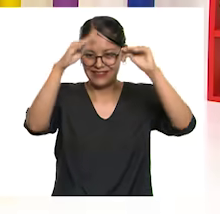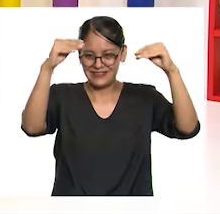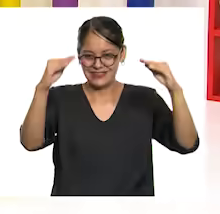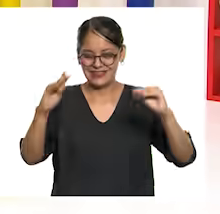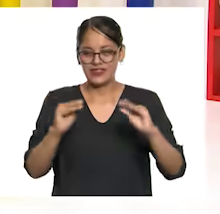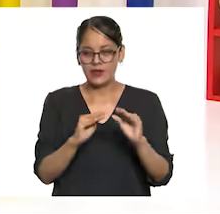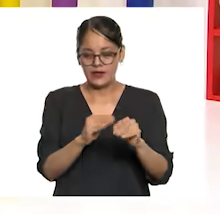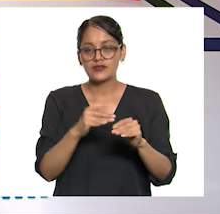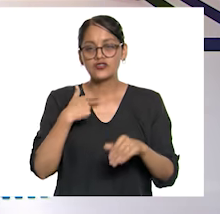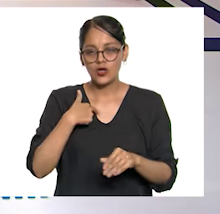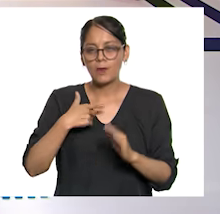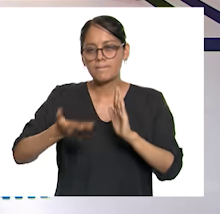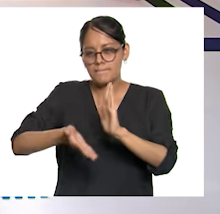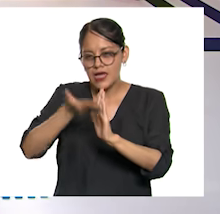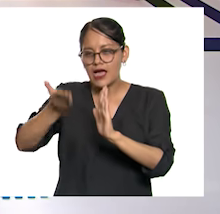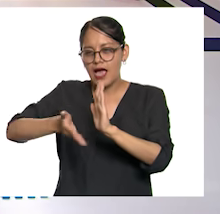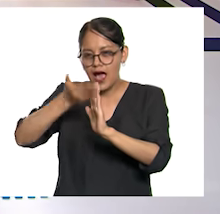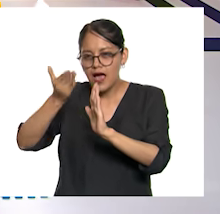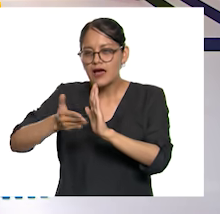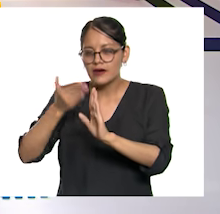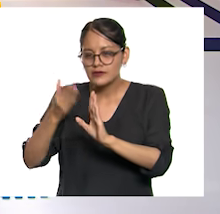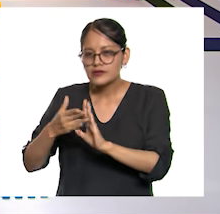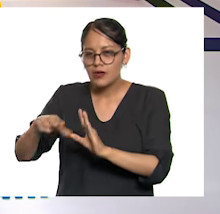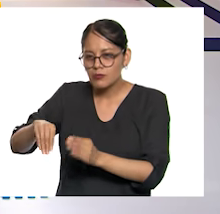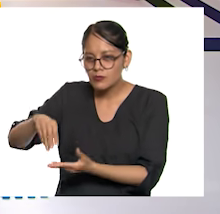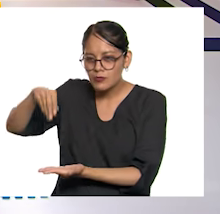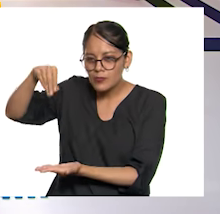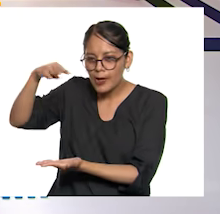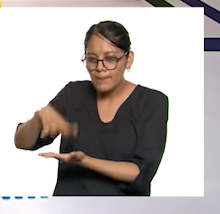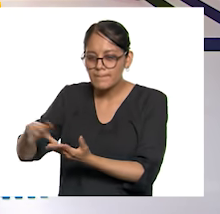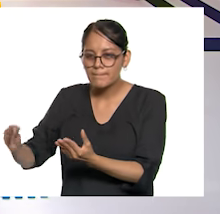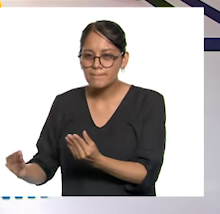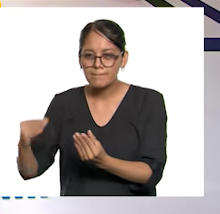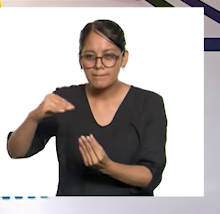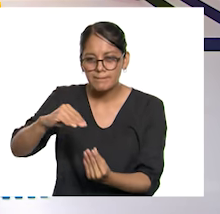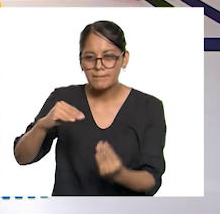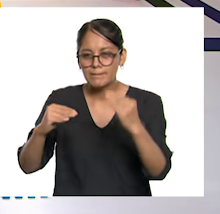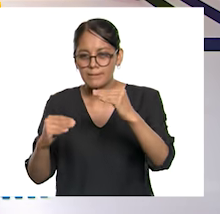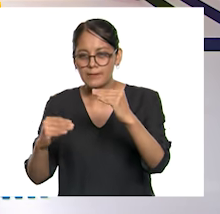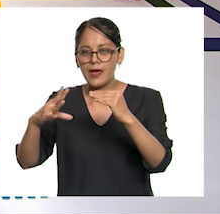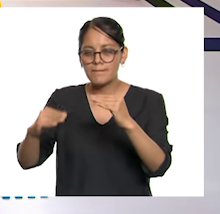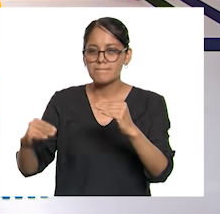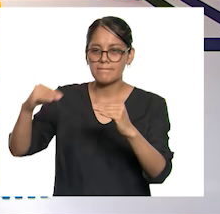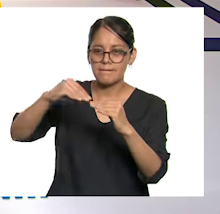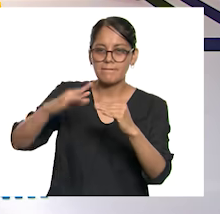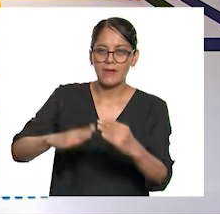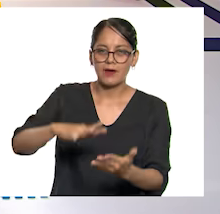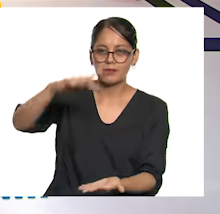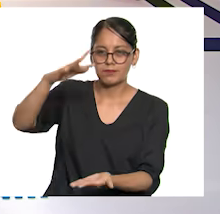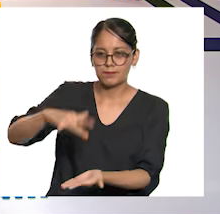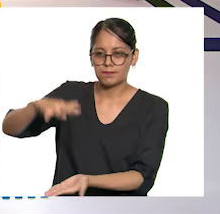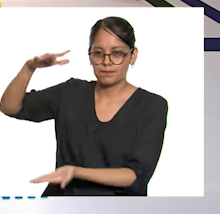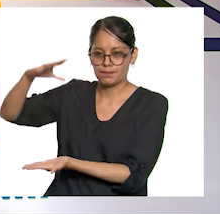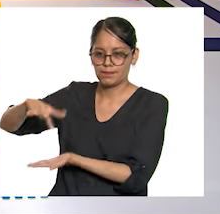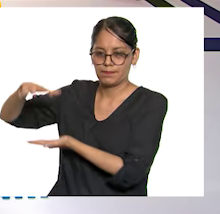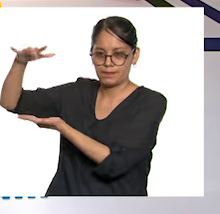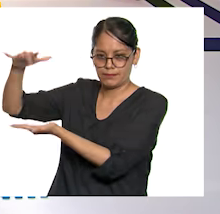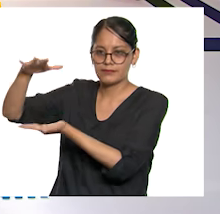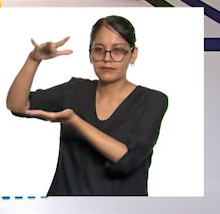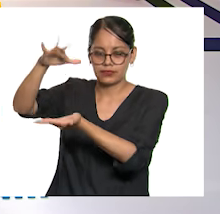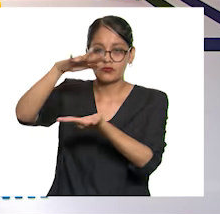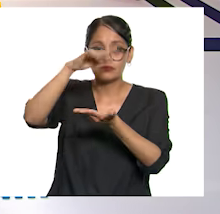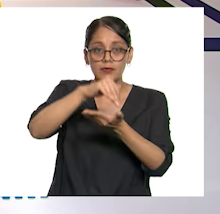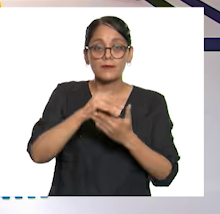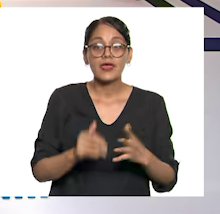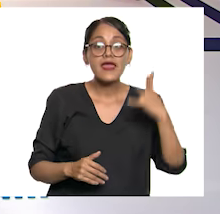casita hecha Yo estoy construyendo mi casita de paja y entonces pongo más paja y más paja y más paja. el lobo